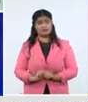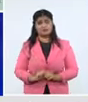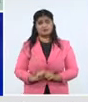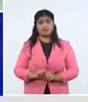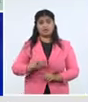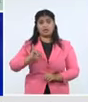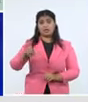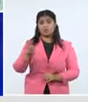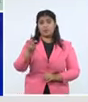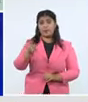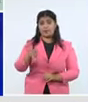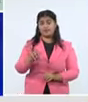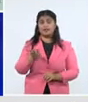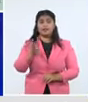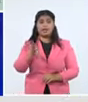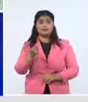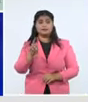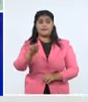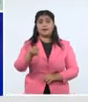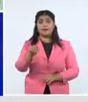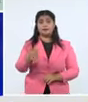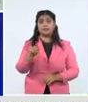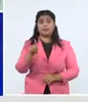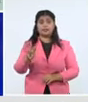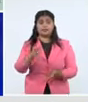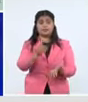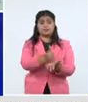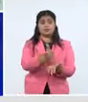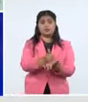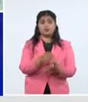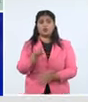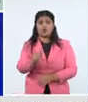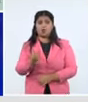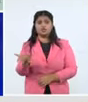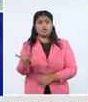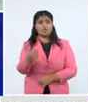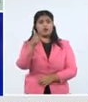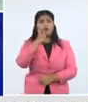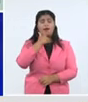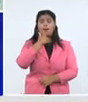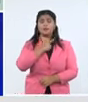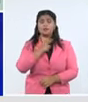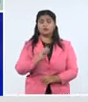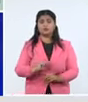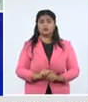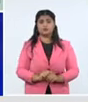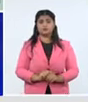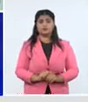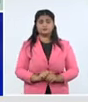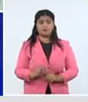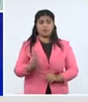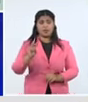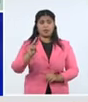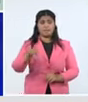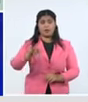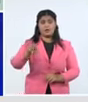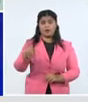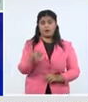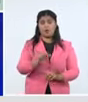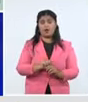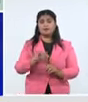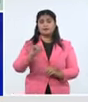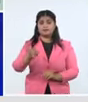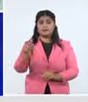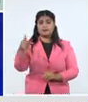15, Manatí 13, Las Tunas 11, al igual que Amancio Rodríguez, Majibacoa 6, Jobabo 2, al igual que el municipio